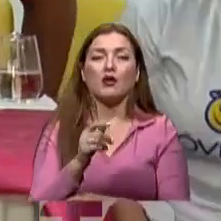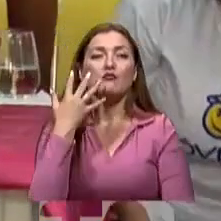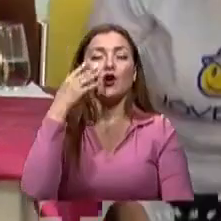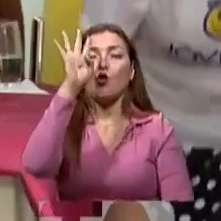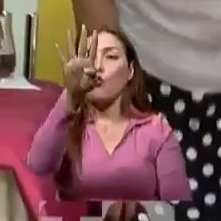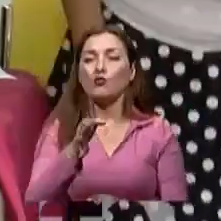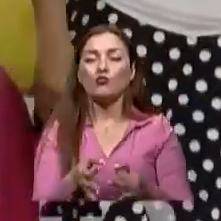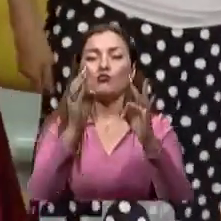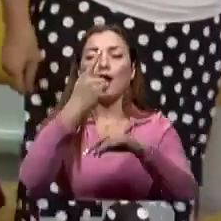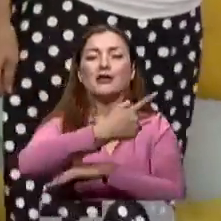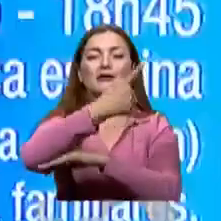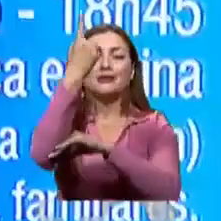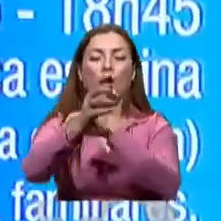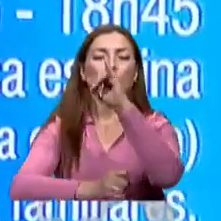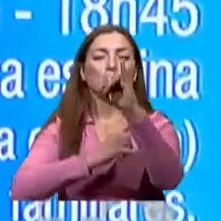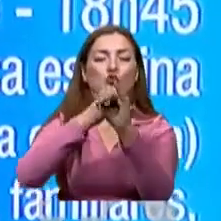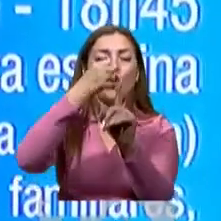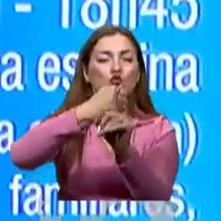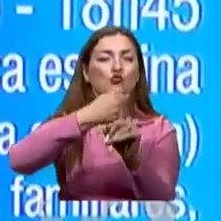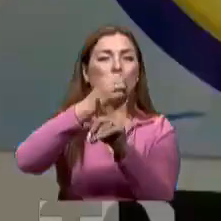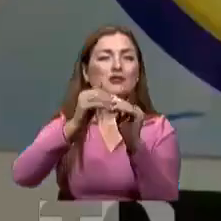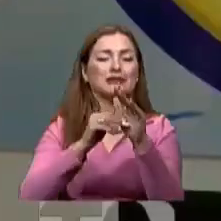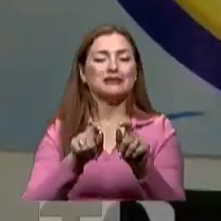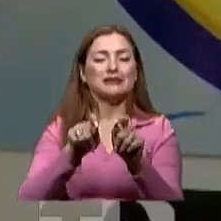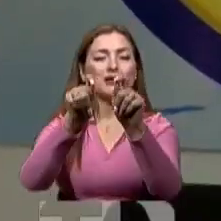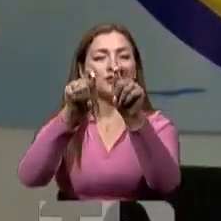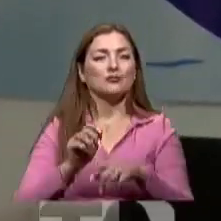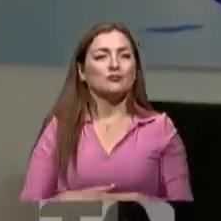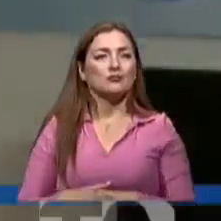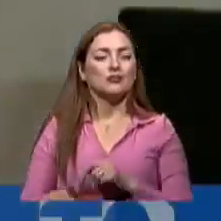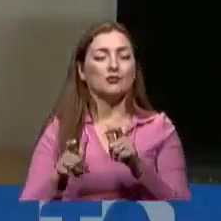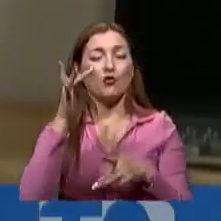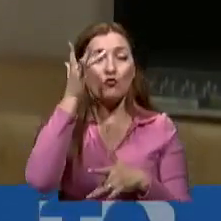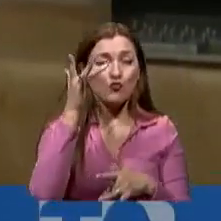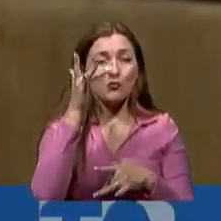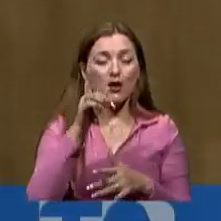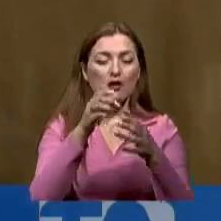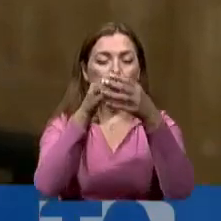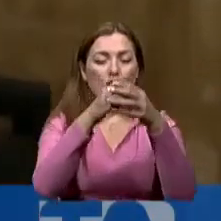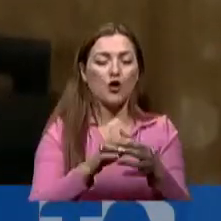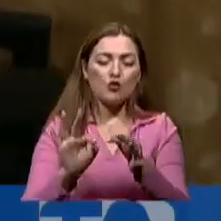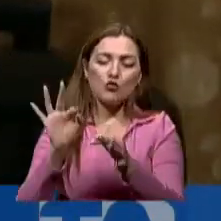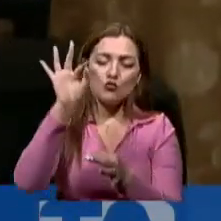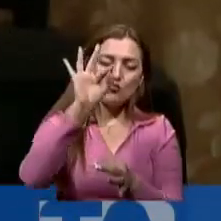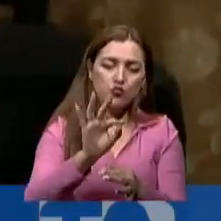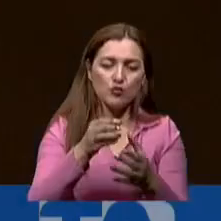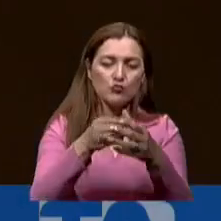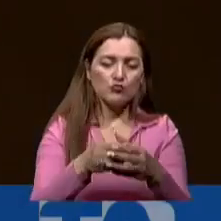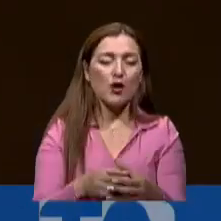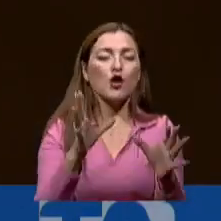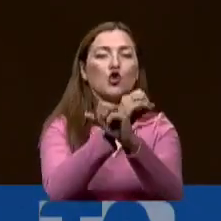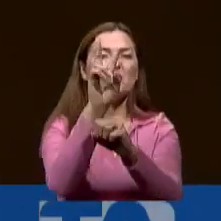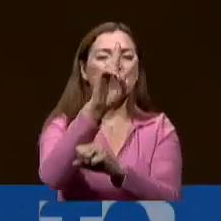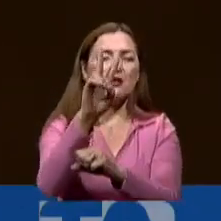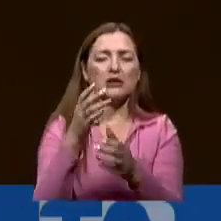Febrero se conmemora el Día Internacional de la lucha contra el cáncer es por ello que pacientes encendieron velas la noche del viernes para exigir